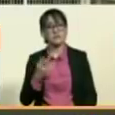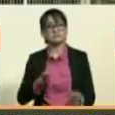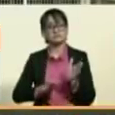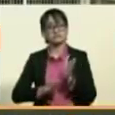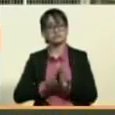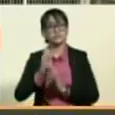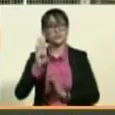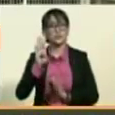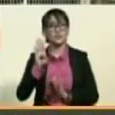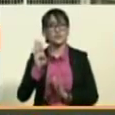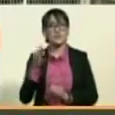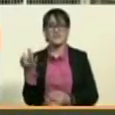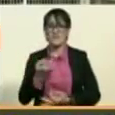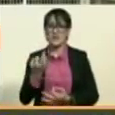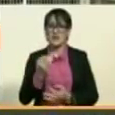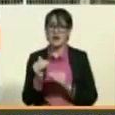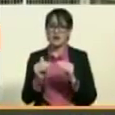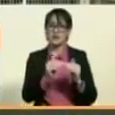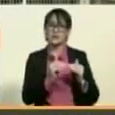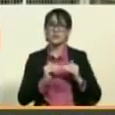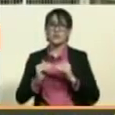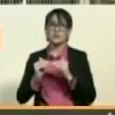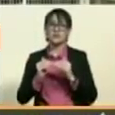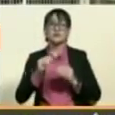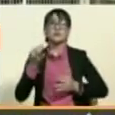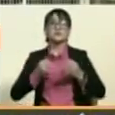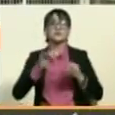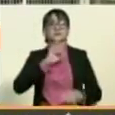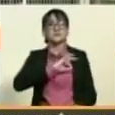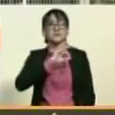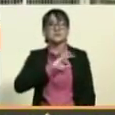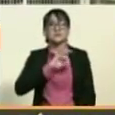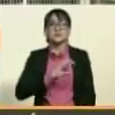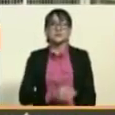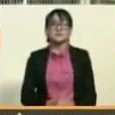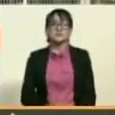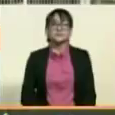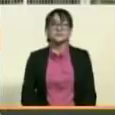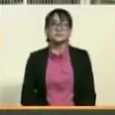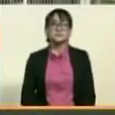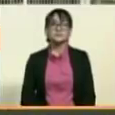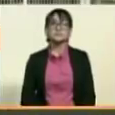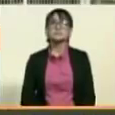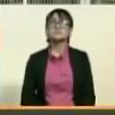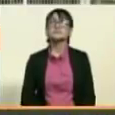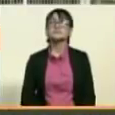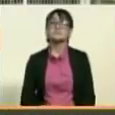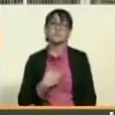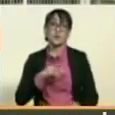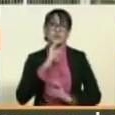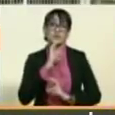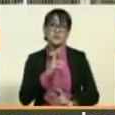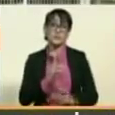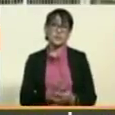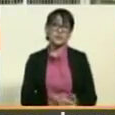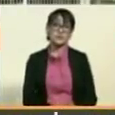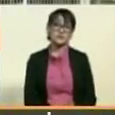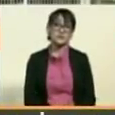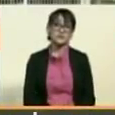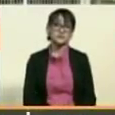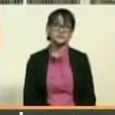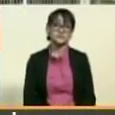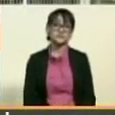prosperidad verdadera, de la igualdad, de la justicia social verdadera. Esa es mi respuesta al